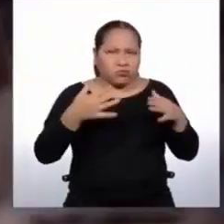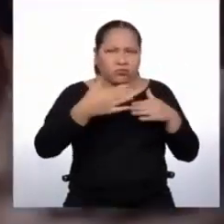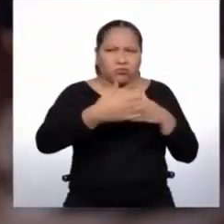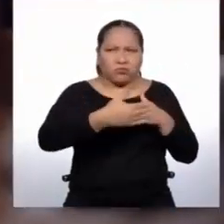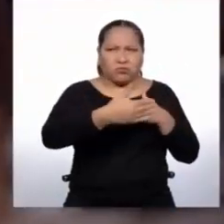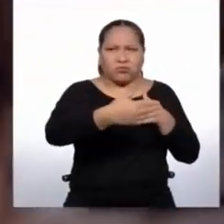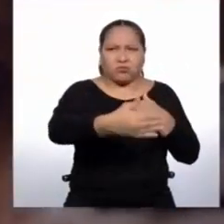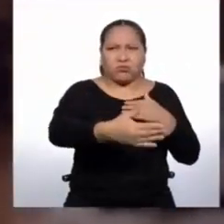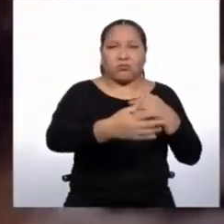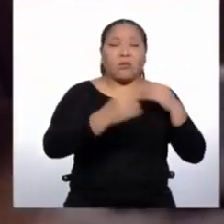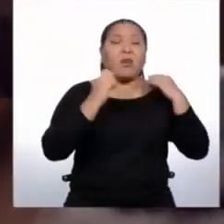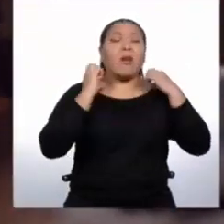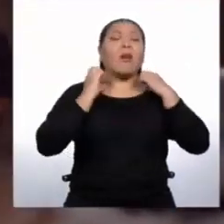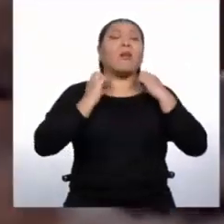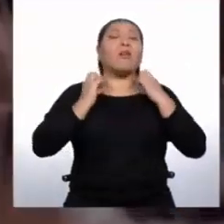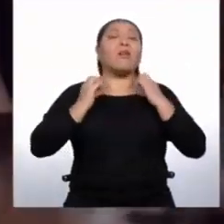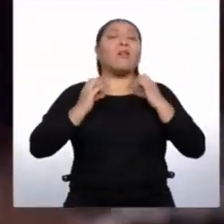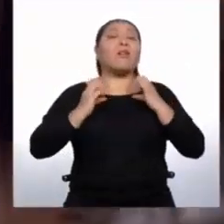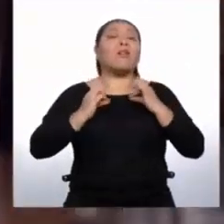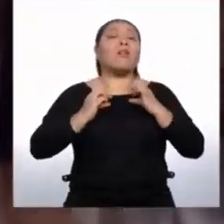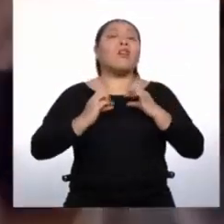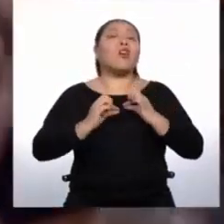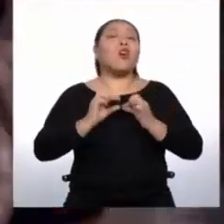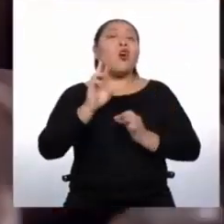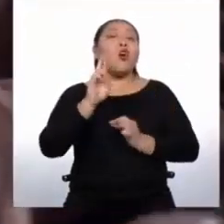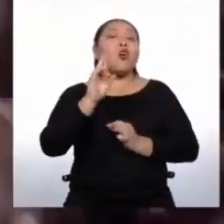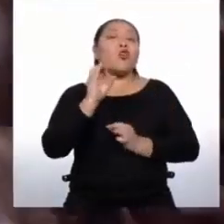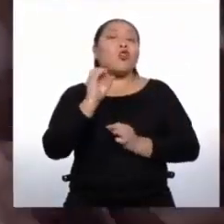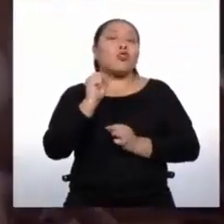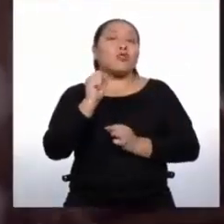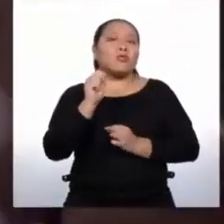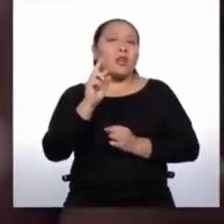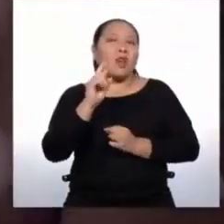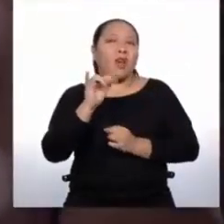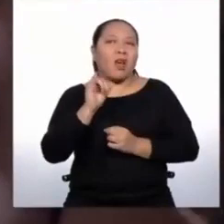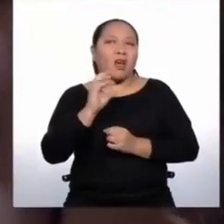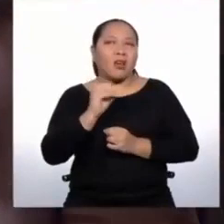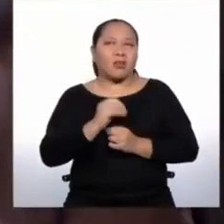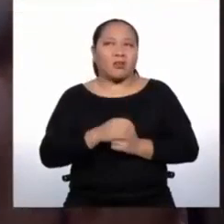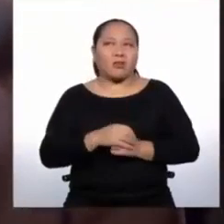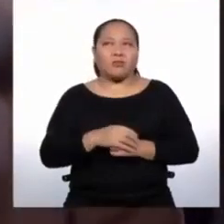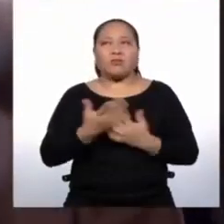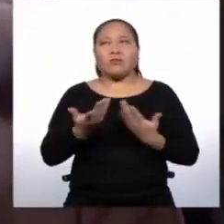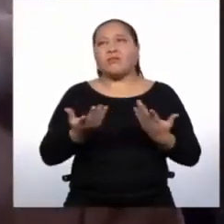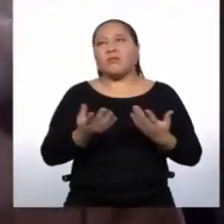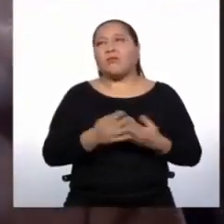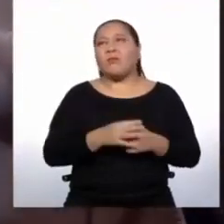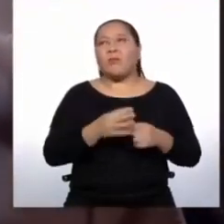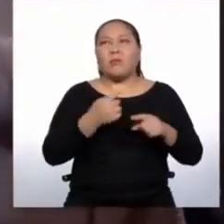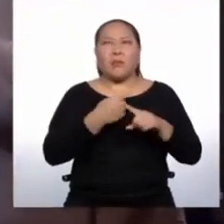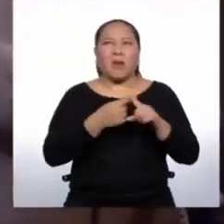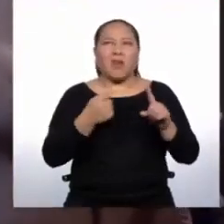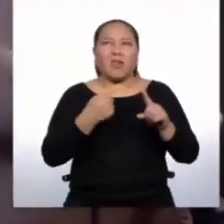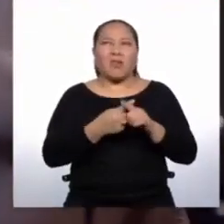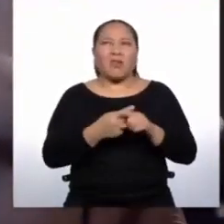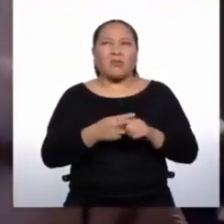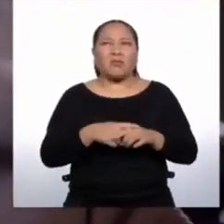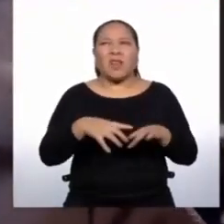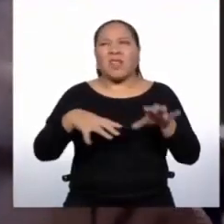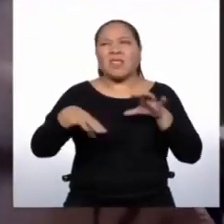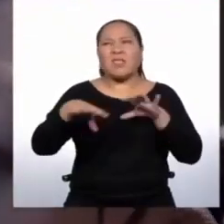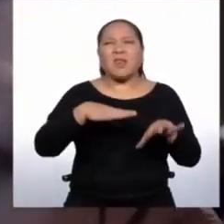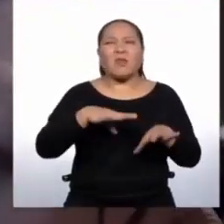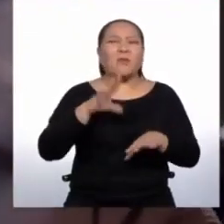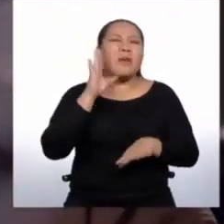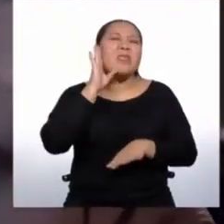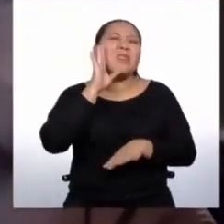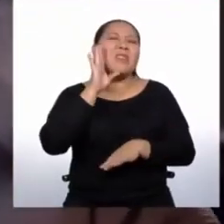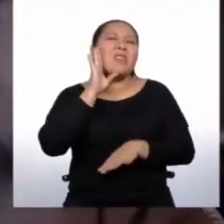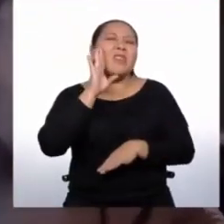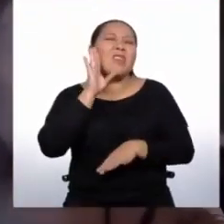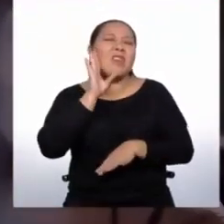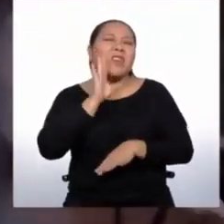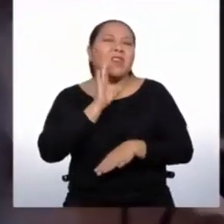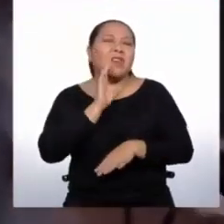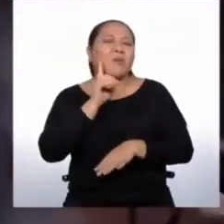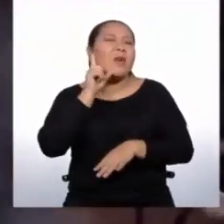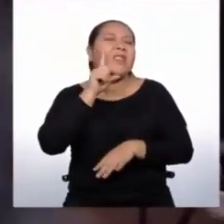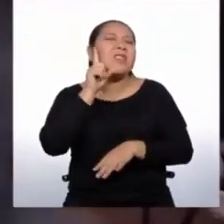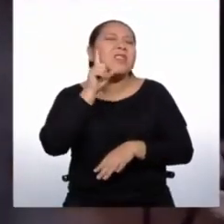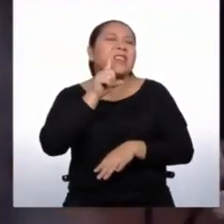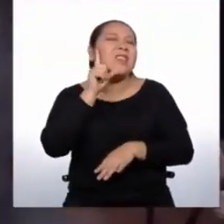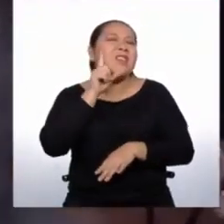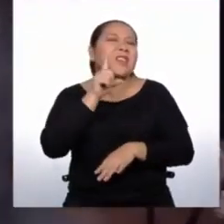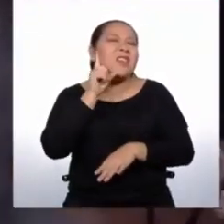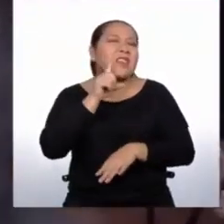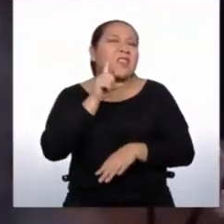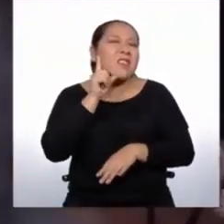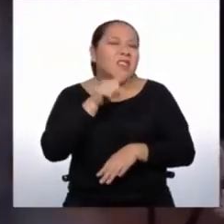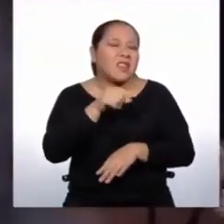al cuello y más doblas de A8, fruto de sus triquiñuelas, embustes y trocatintas, que las que cabían en el último